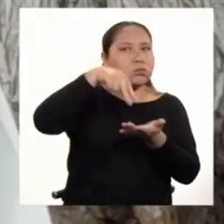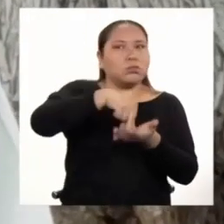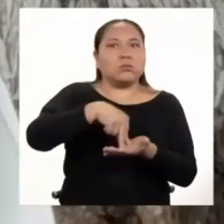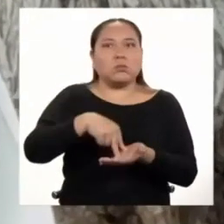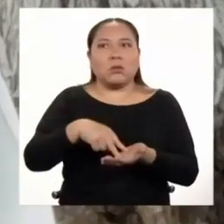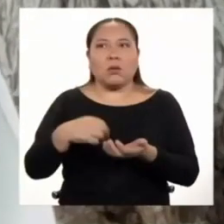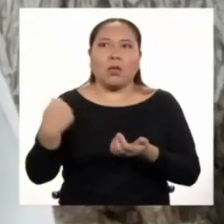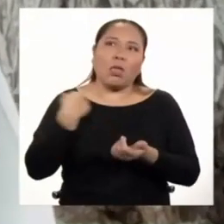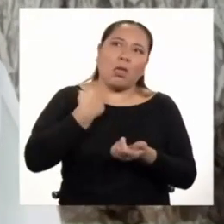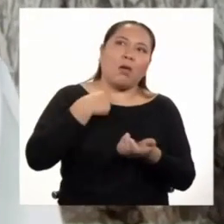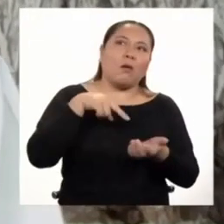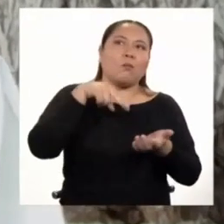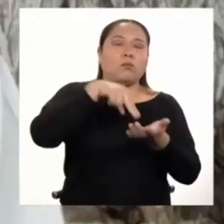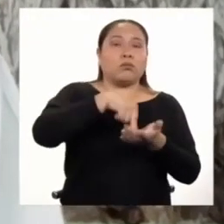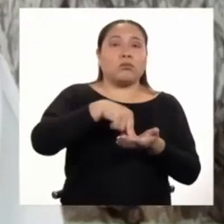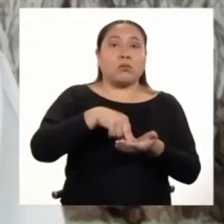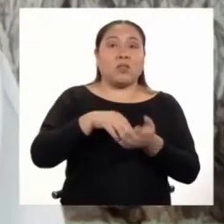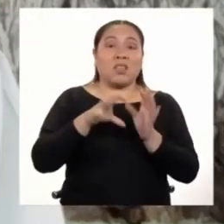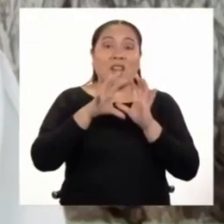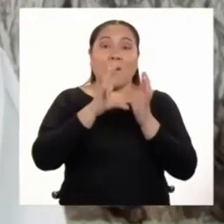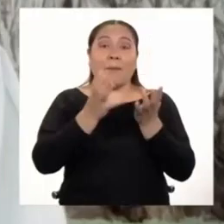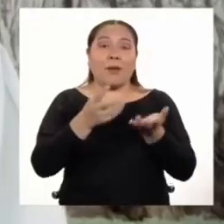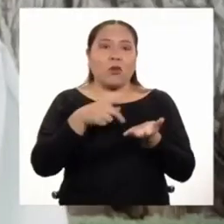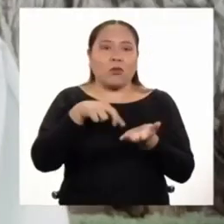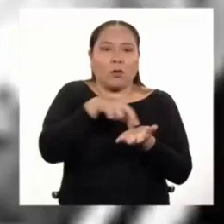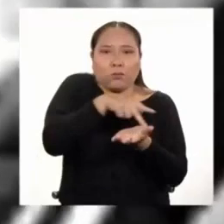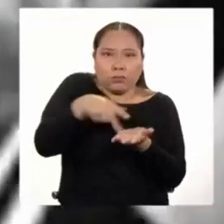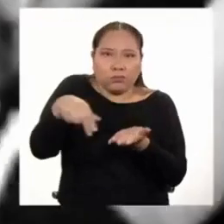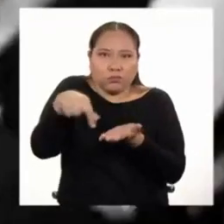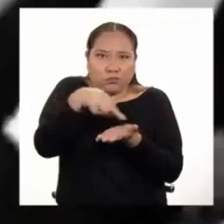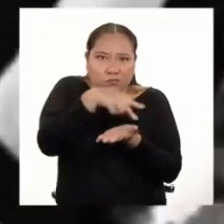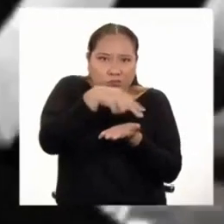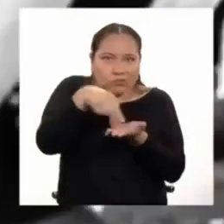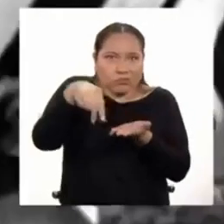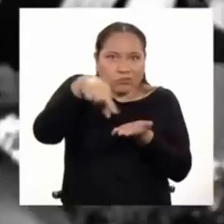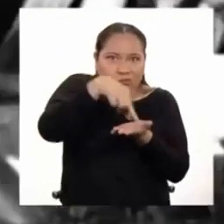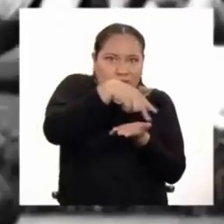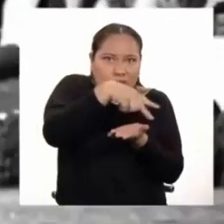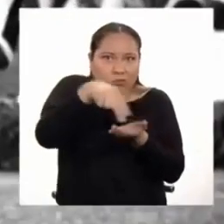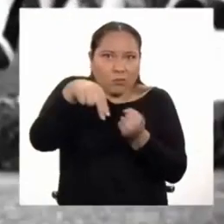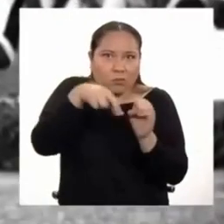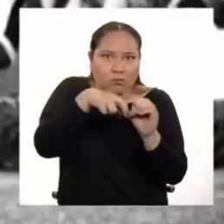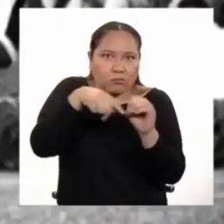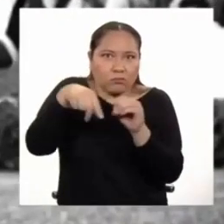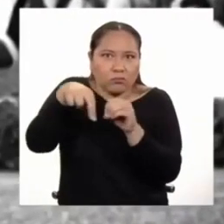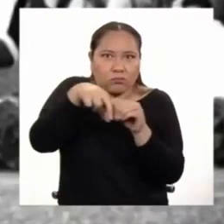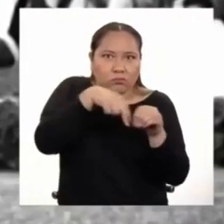del Cholo era agarrar la pelota y bailar al que le había pegado, ¿no?